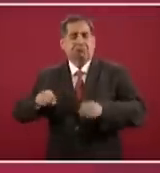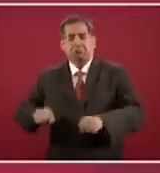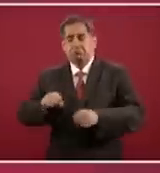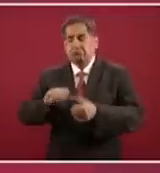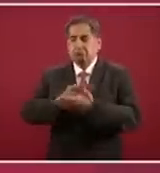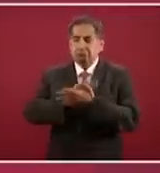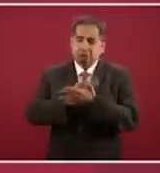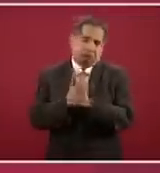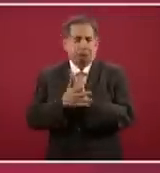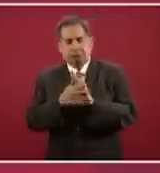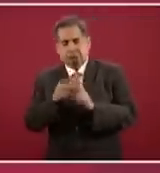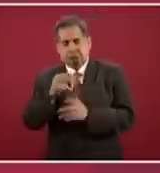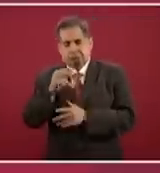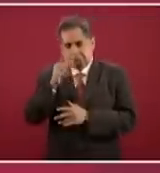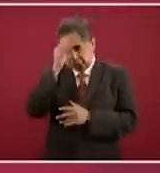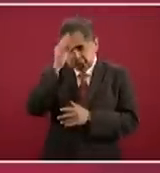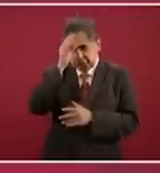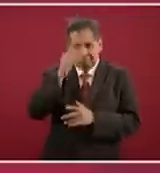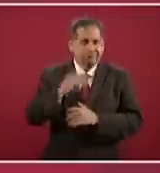a los inteligentes